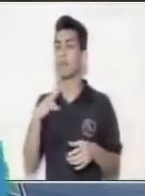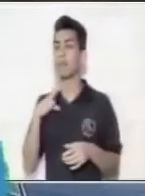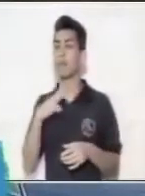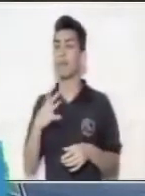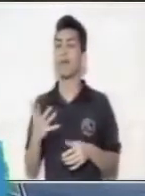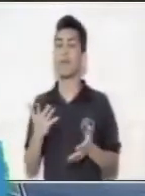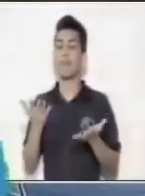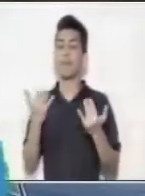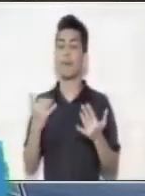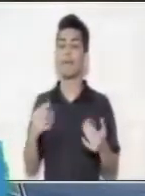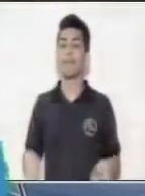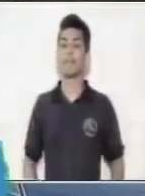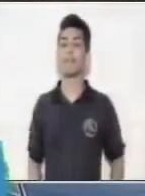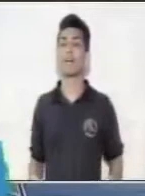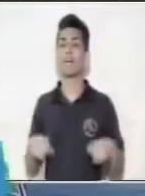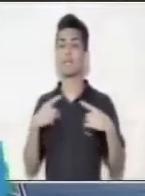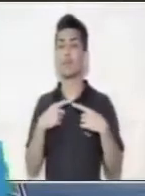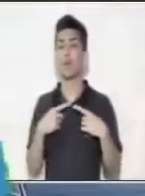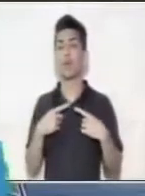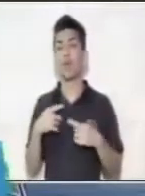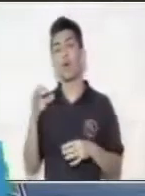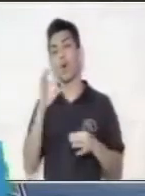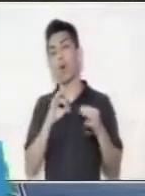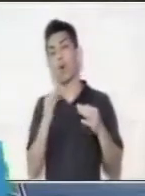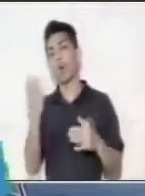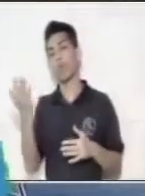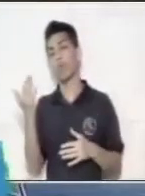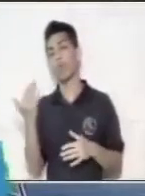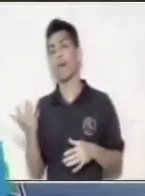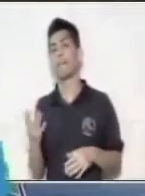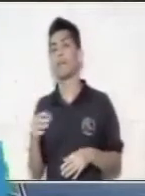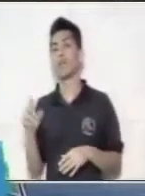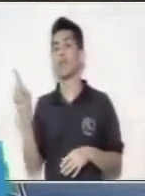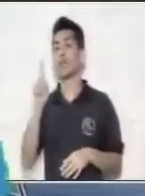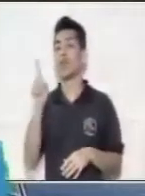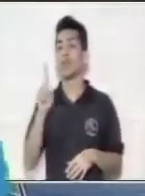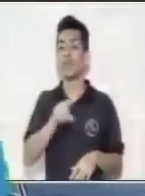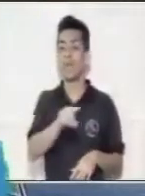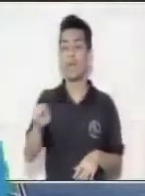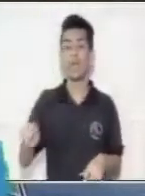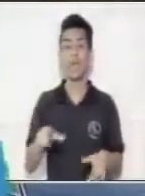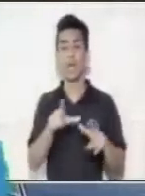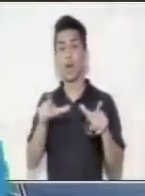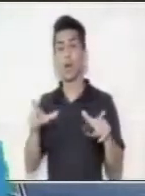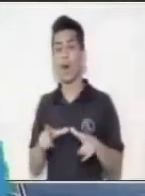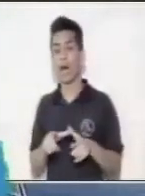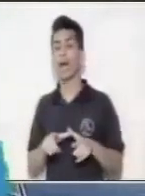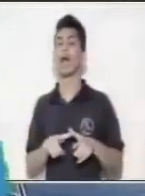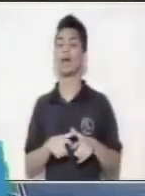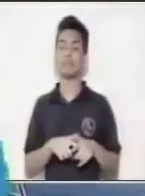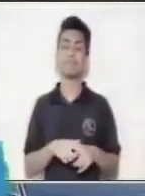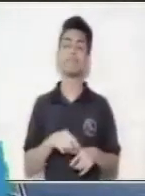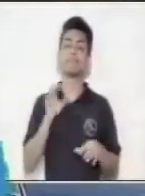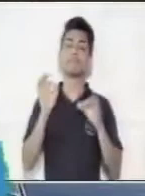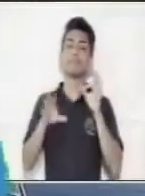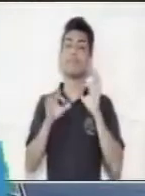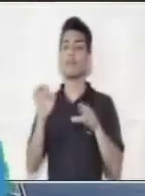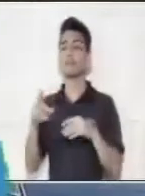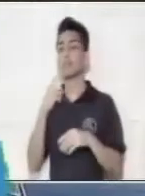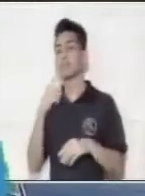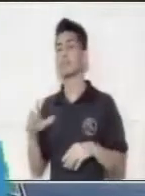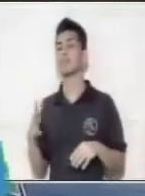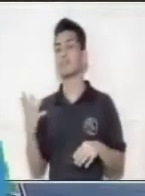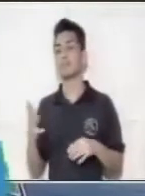una dirección o estamos pidiendo una ubicación, entonces regularmente nos dicen,